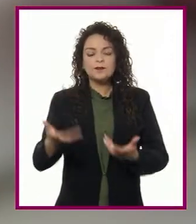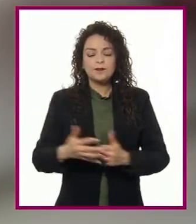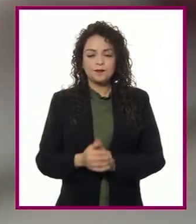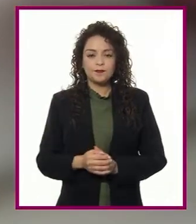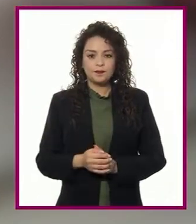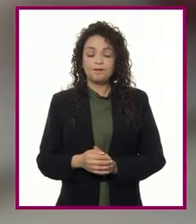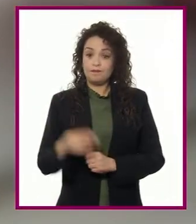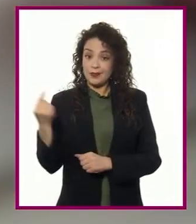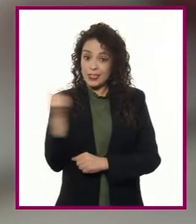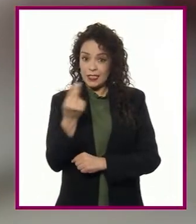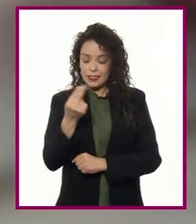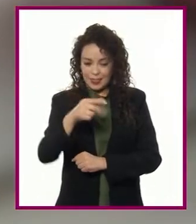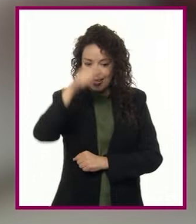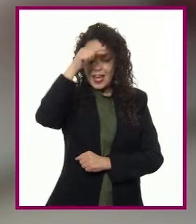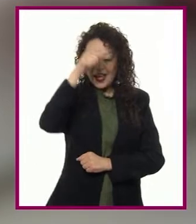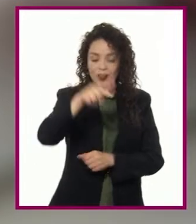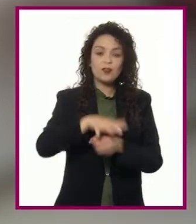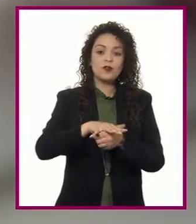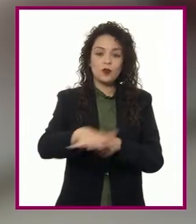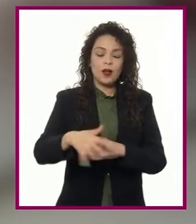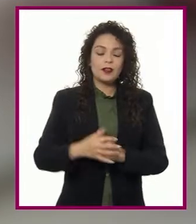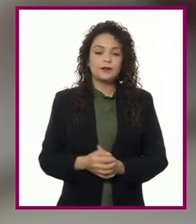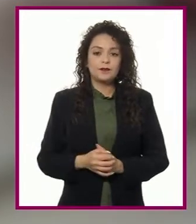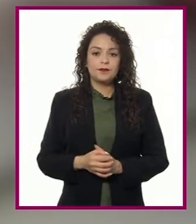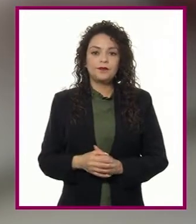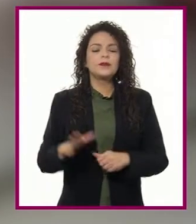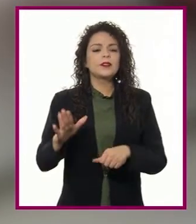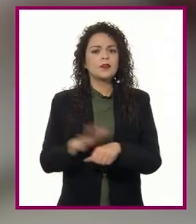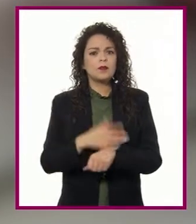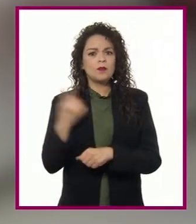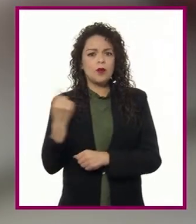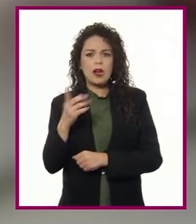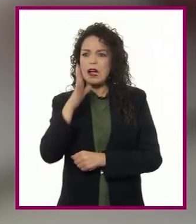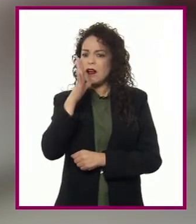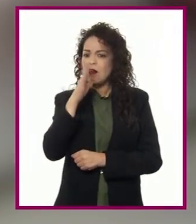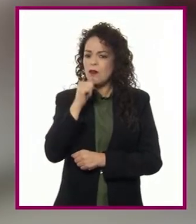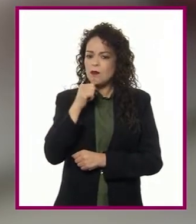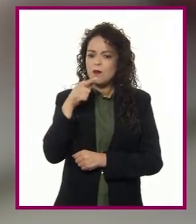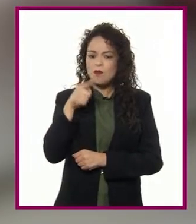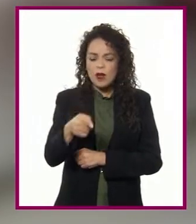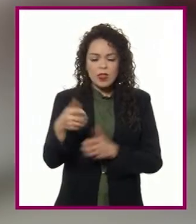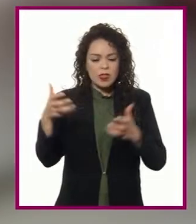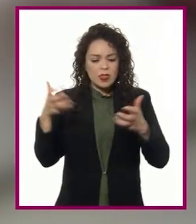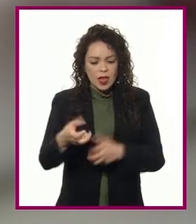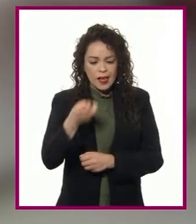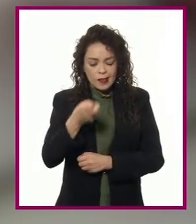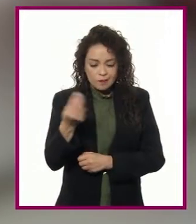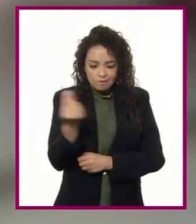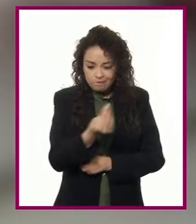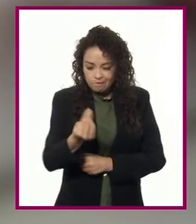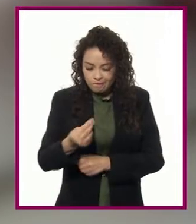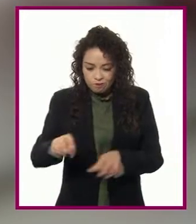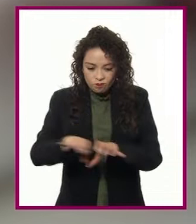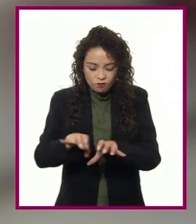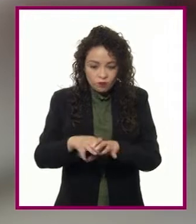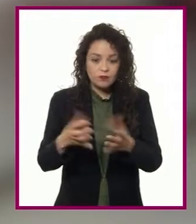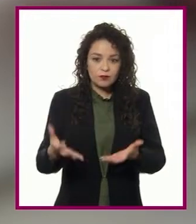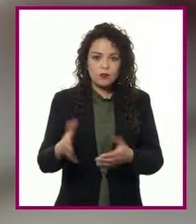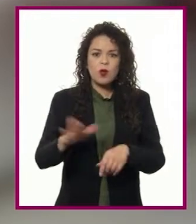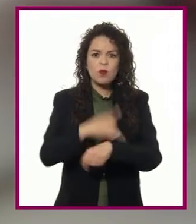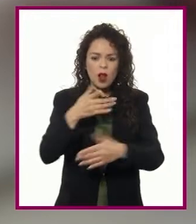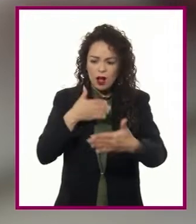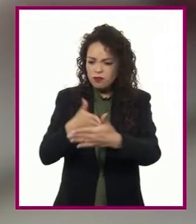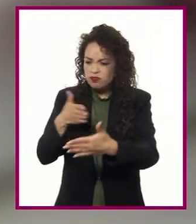una necesidad. Reflexionaremos sobre por qué no se puede satisfacer esa necesidad. Reconoceremos lo que impide